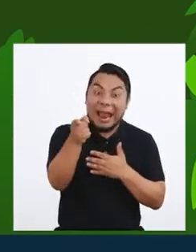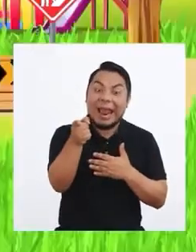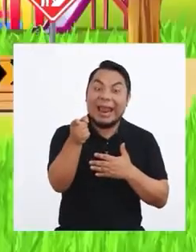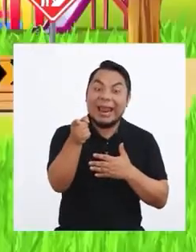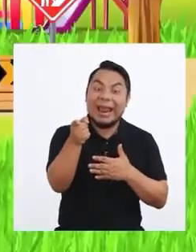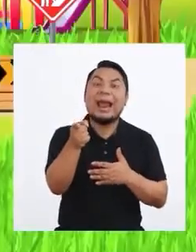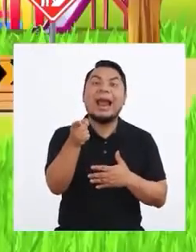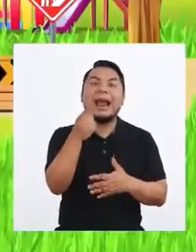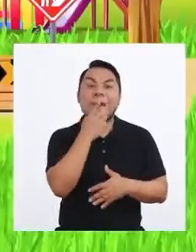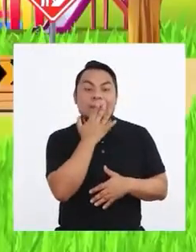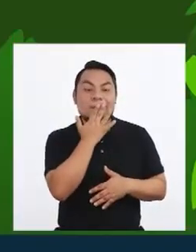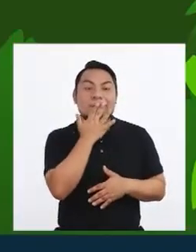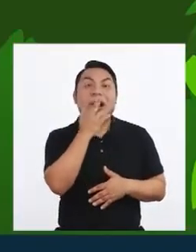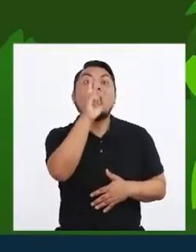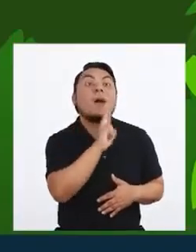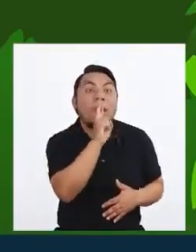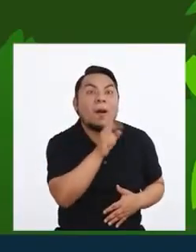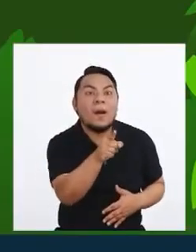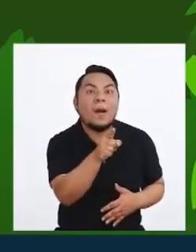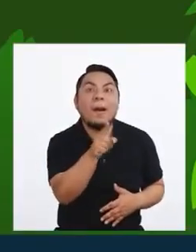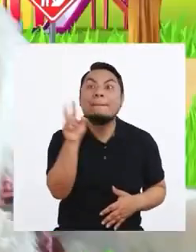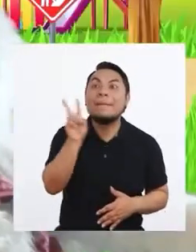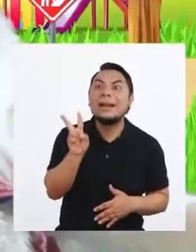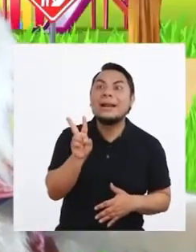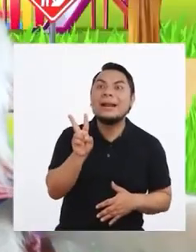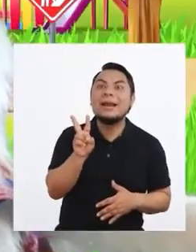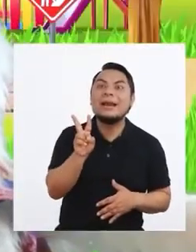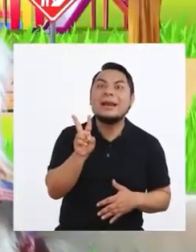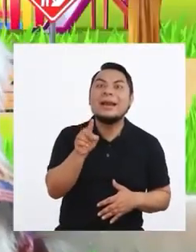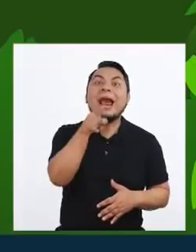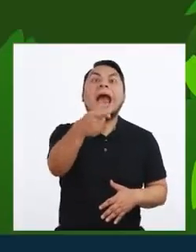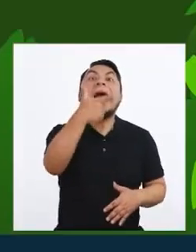¡Verde! ¡Ya! ¡Rojo!